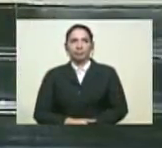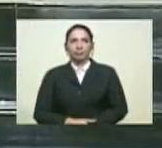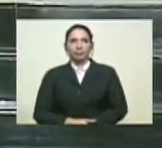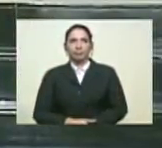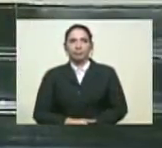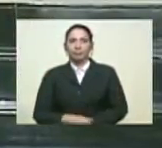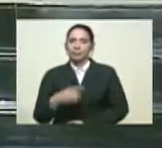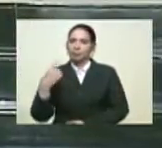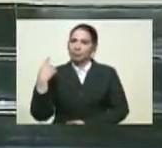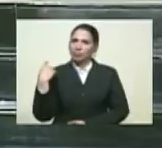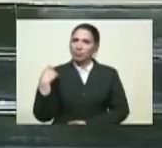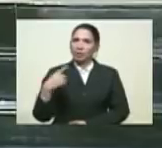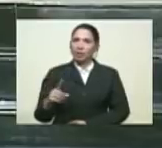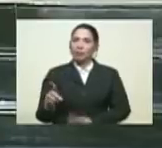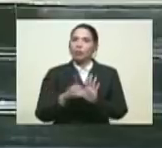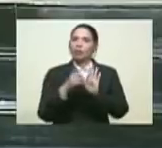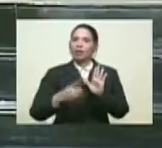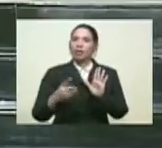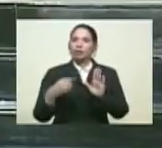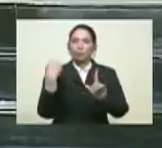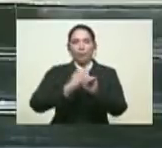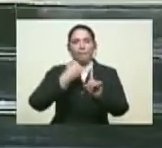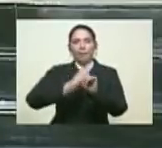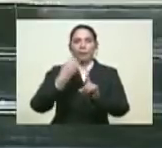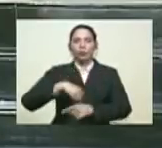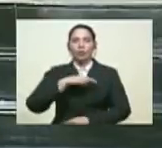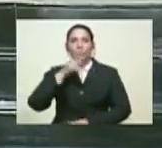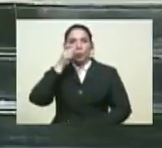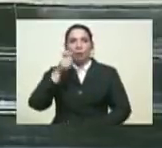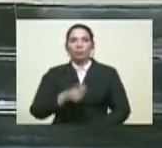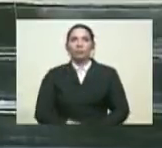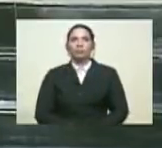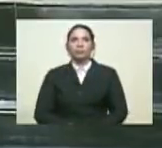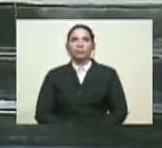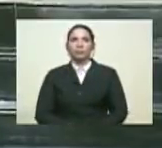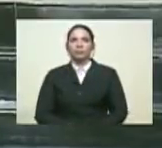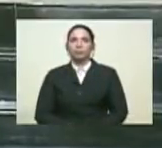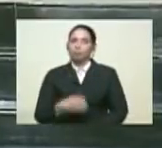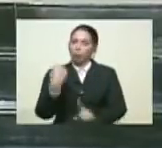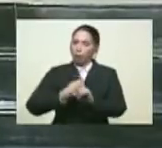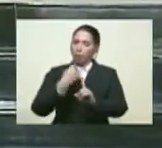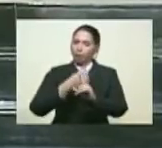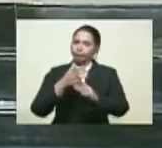Tenemos derecho a luchar por nuestros sueños y a luchar en grande.